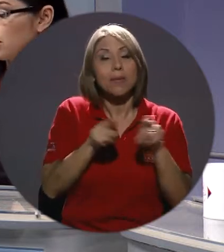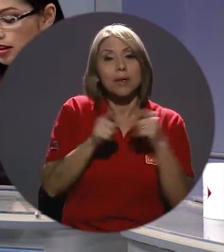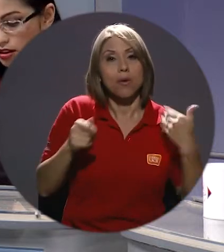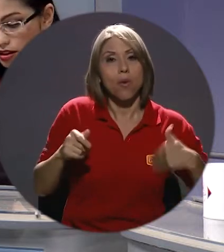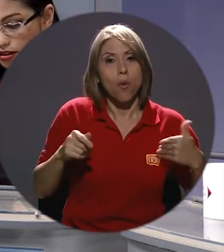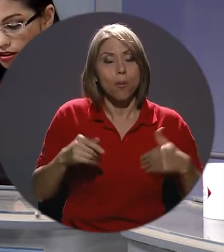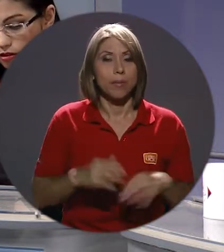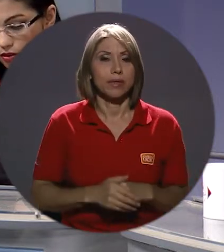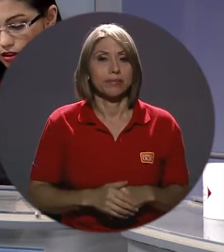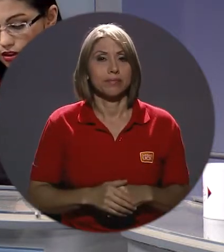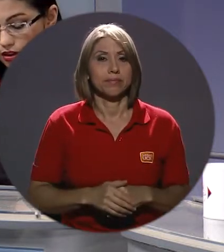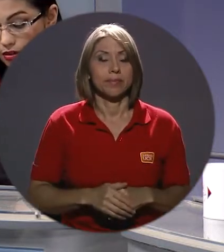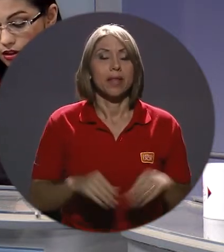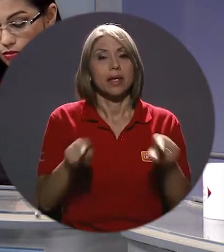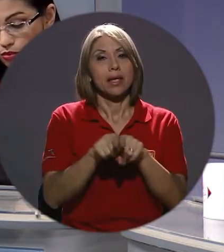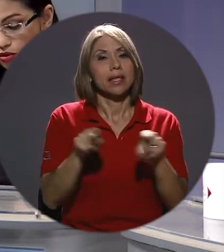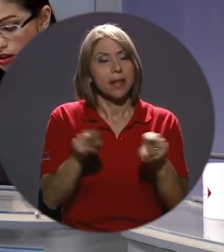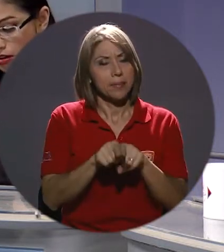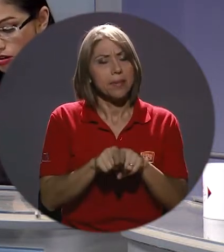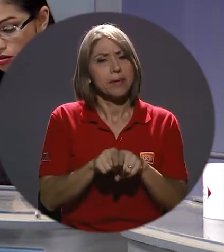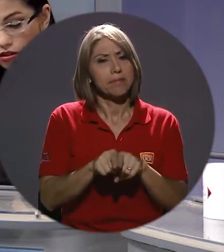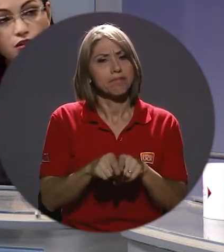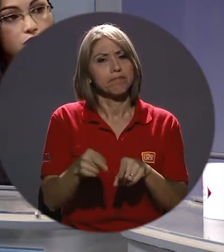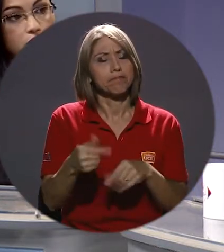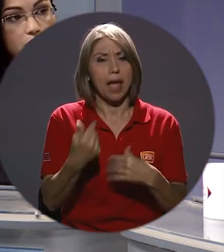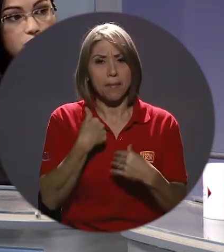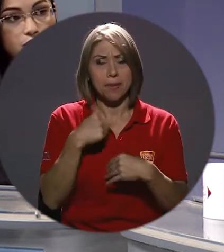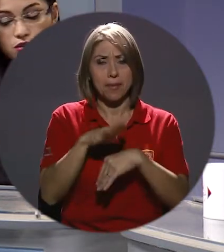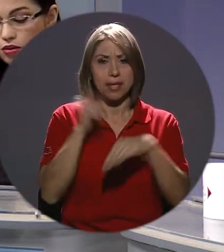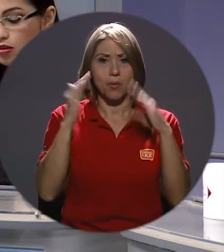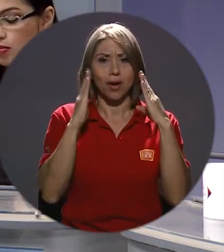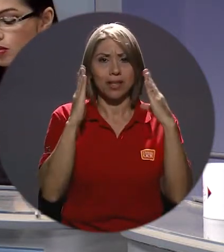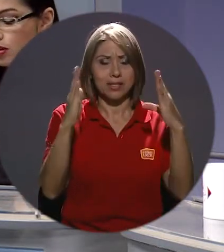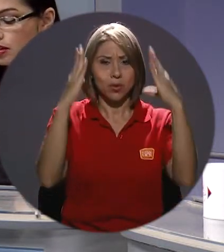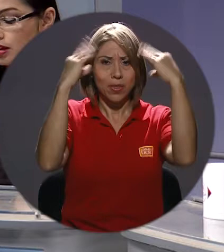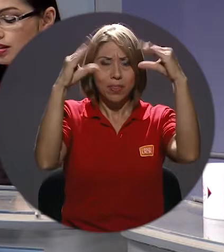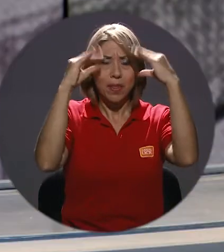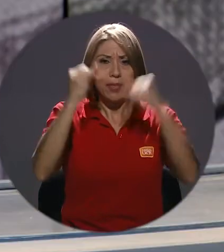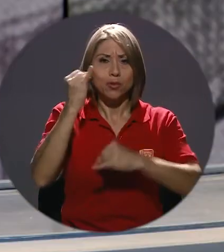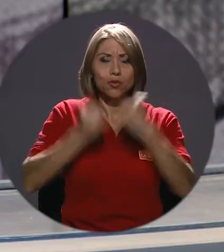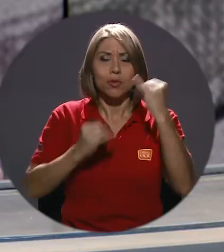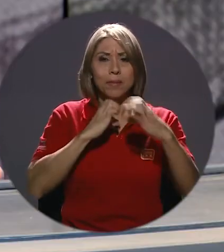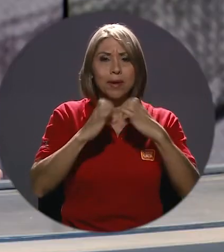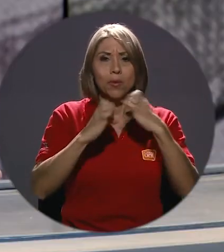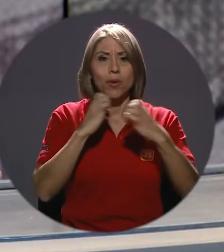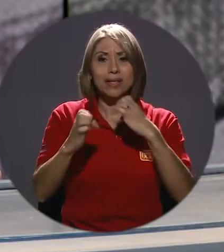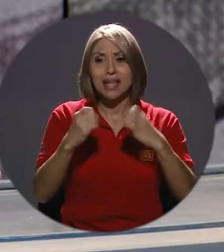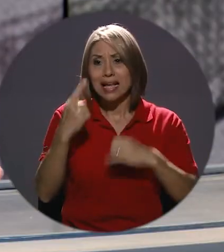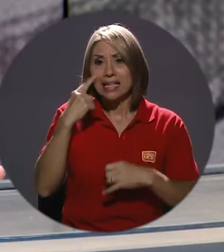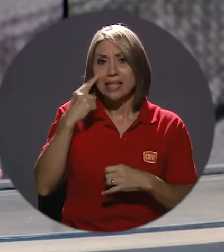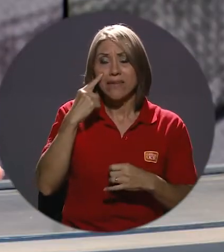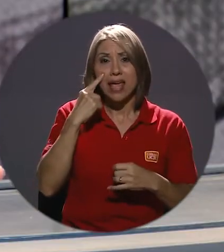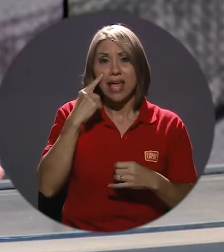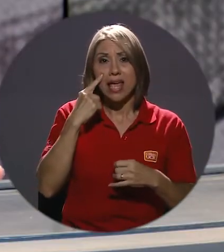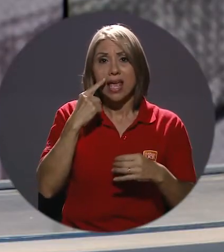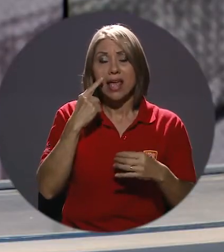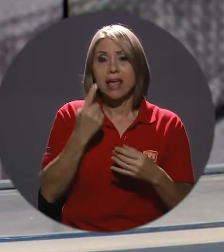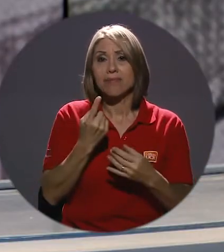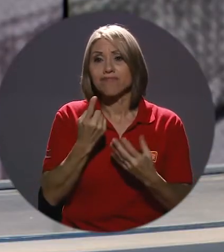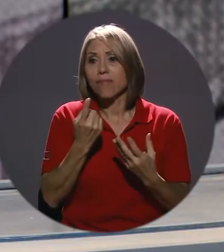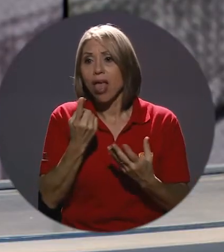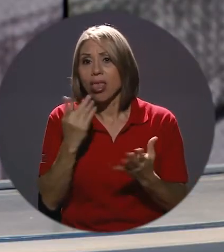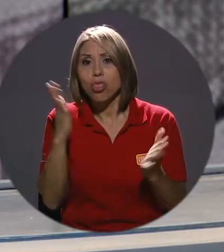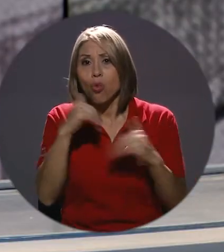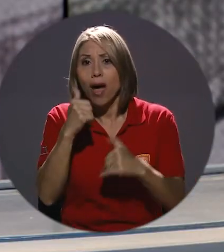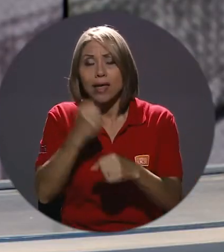tema importante que se desprende, que me llamó mucho la atención de los datos de la última encuesta, es el gran incremento en el desempleo juvenil, ¿verdad?,